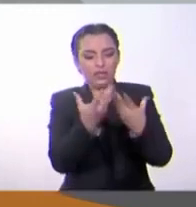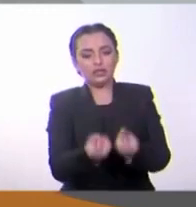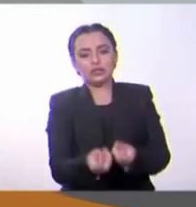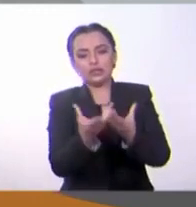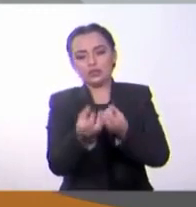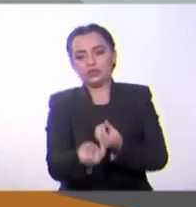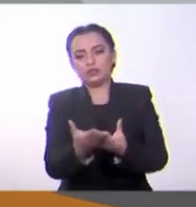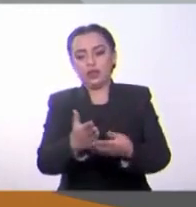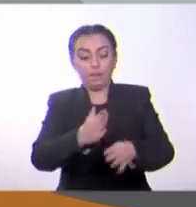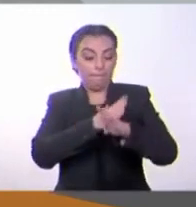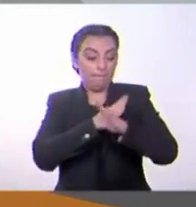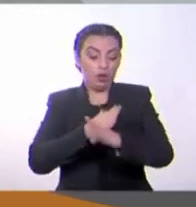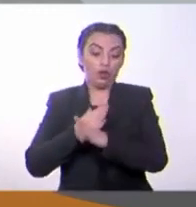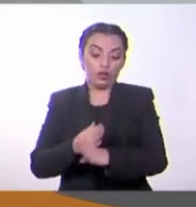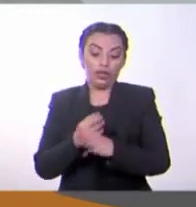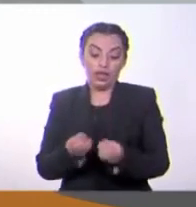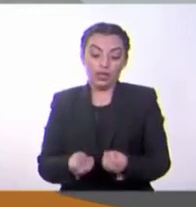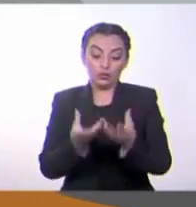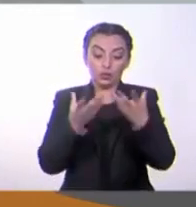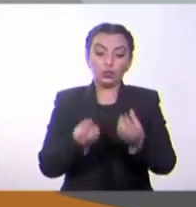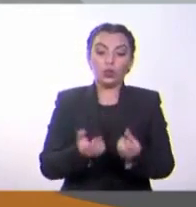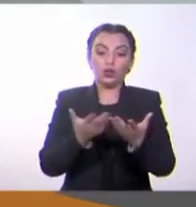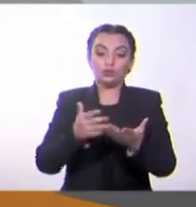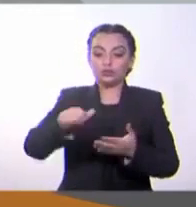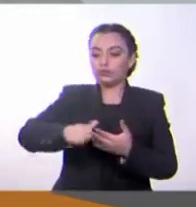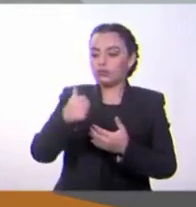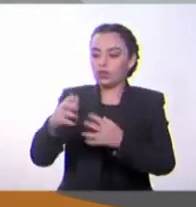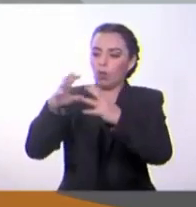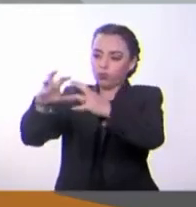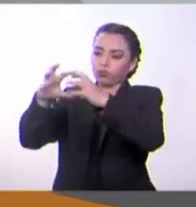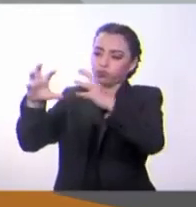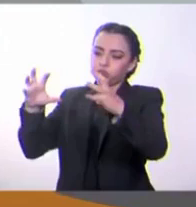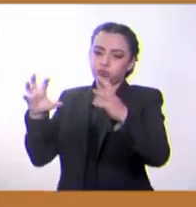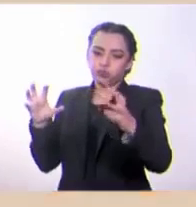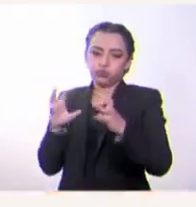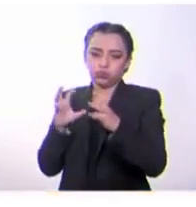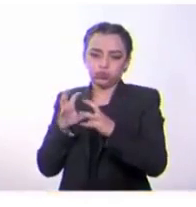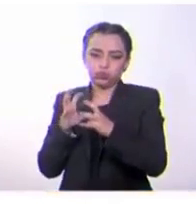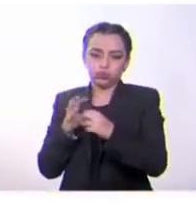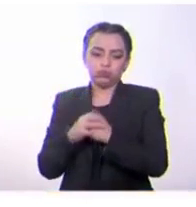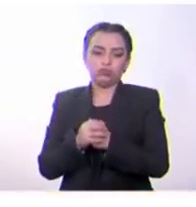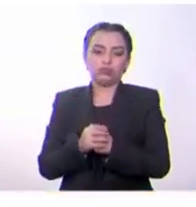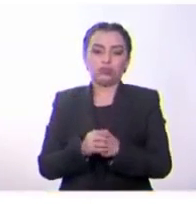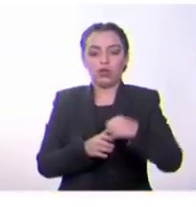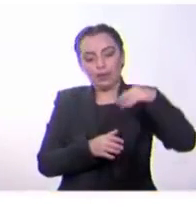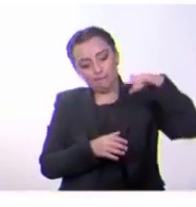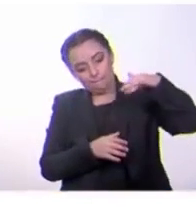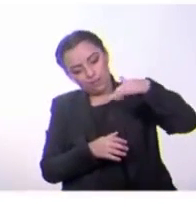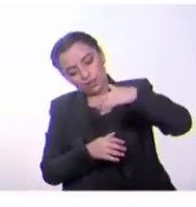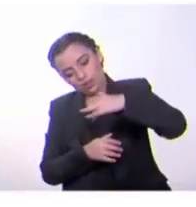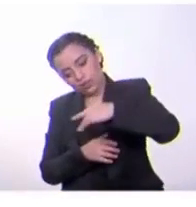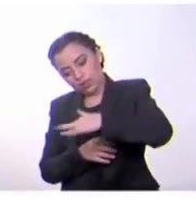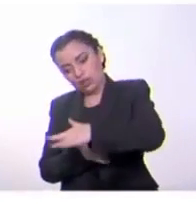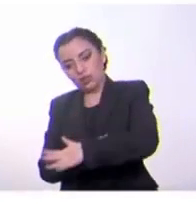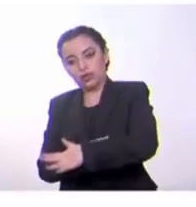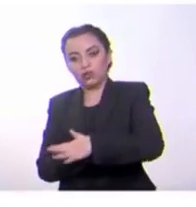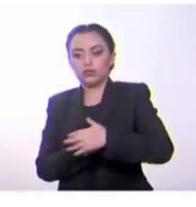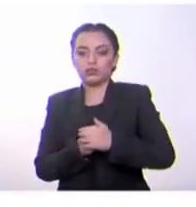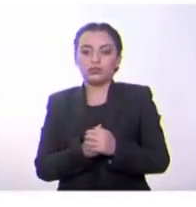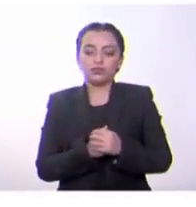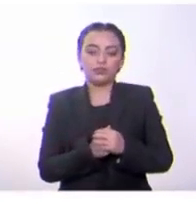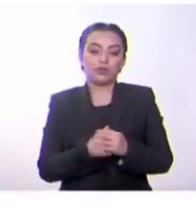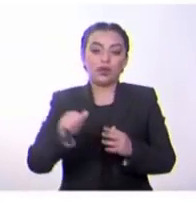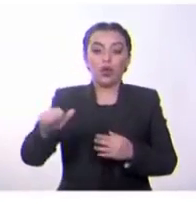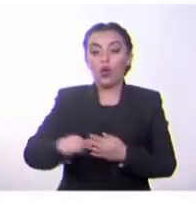de protección ante los suelos que son cultivados en laderas o pendientes. Además, hay